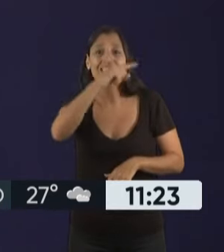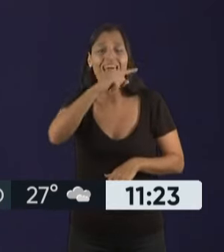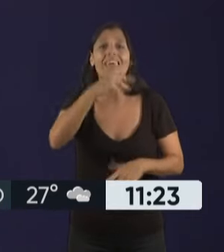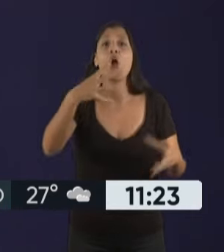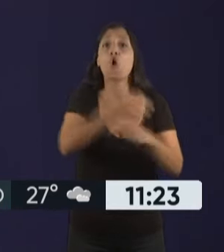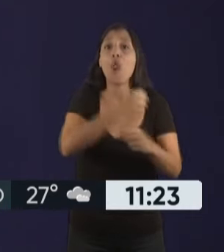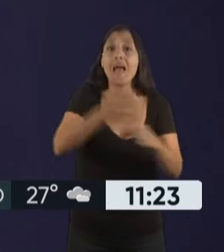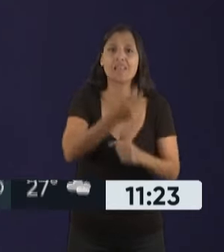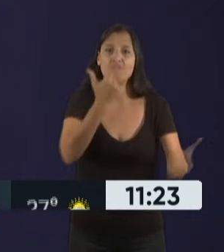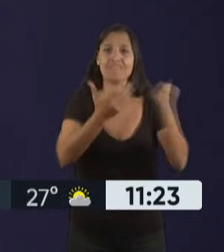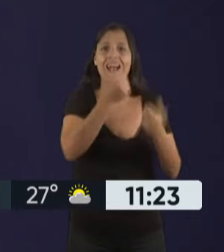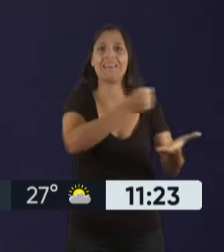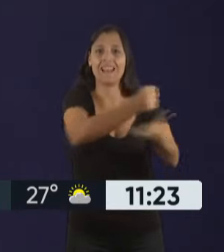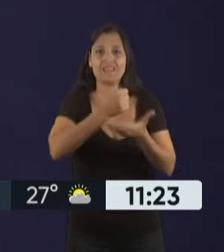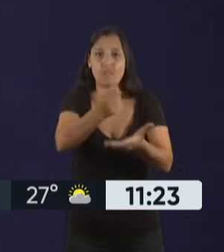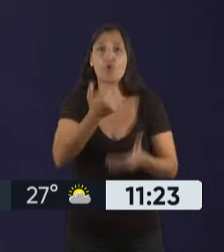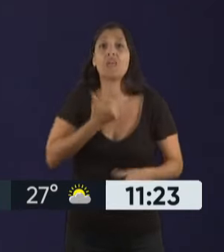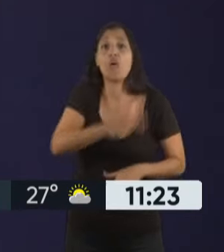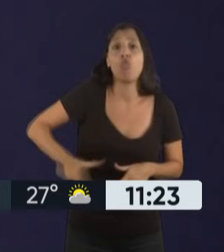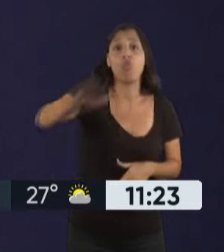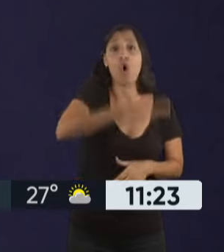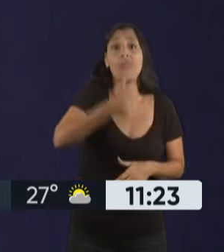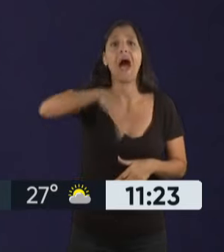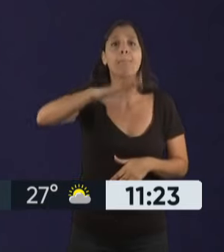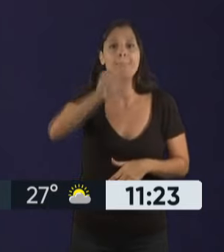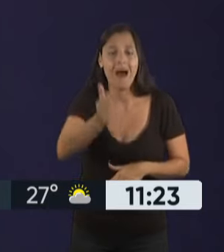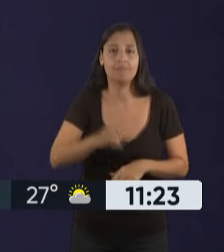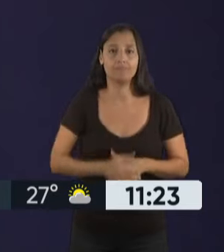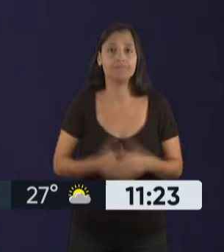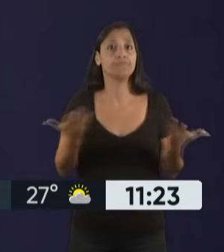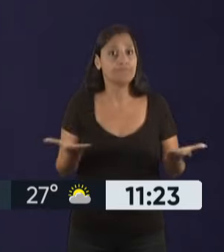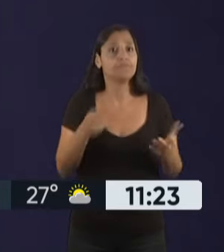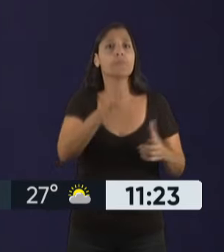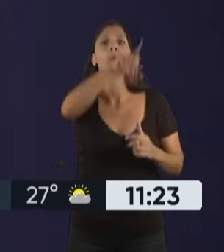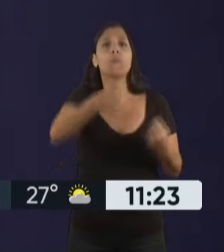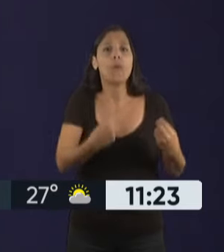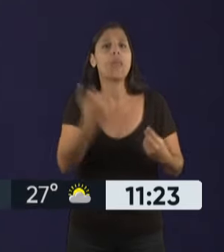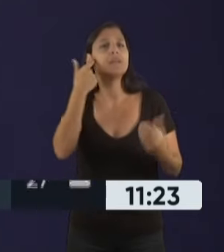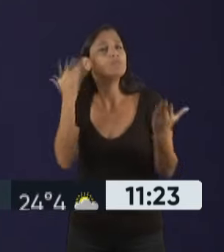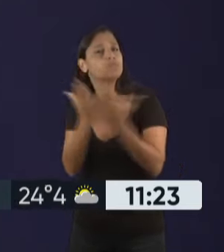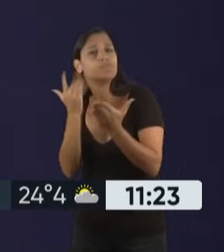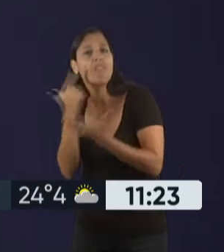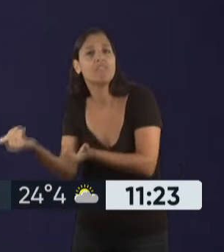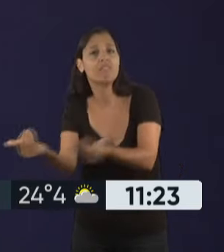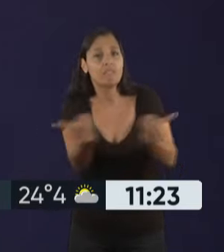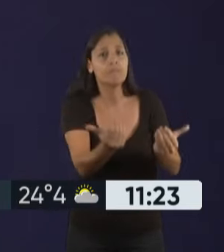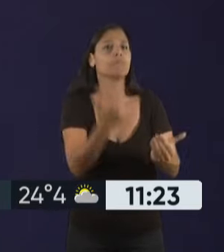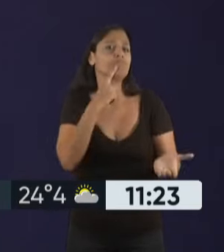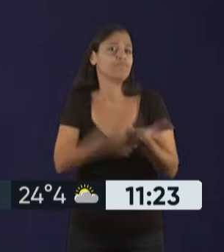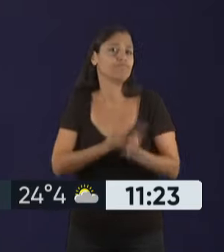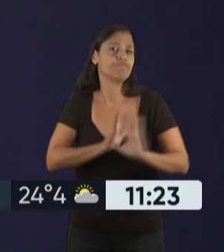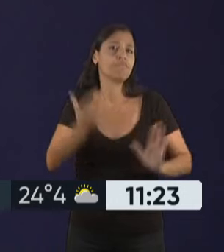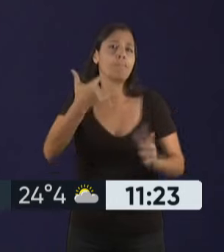colectivos en la zona conocida como amba a partir de un estudio que se ha hecho del sistema automotor que determinó